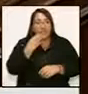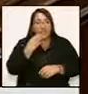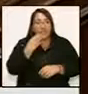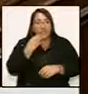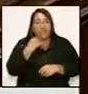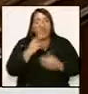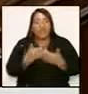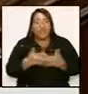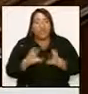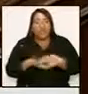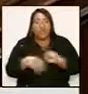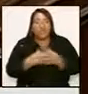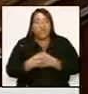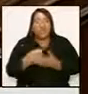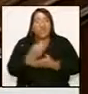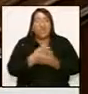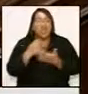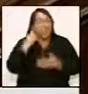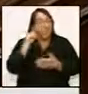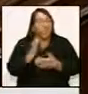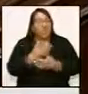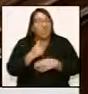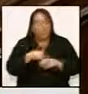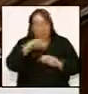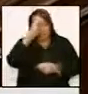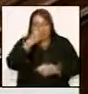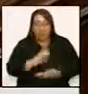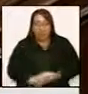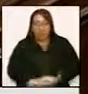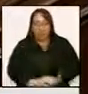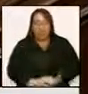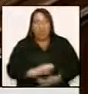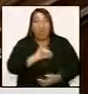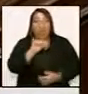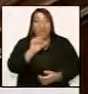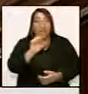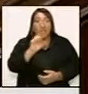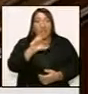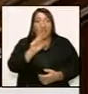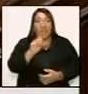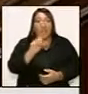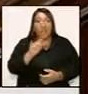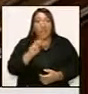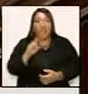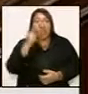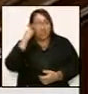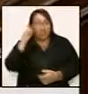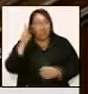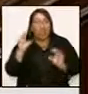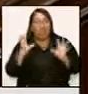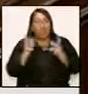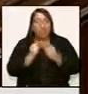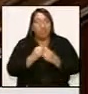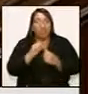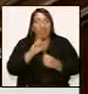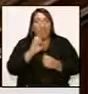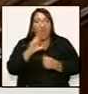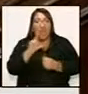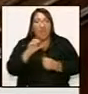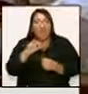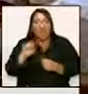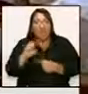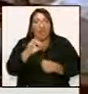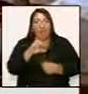se habla de los centros musicales en el Perú. José Leturia, quien es fundador de la Asociación Felipe Pinglo